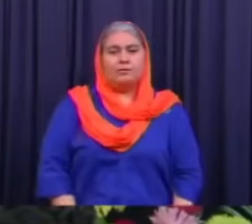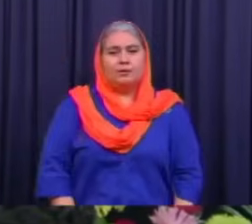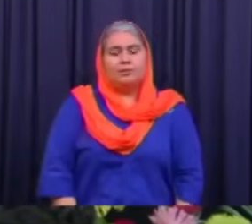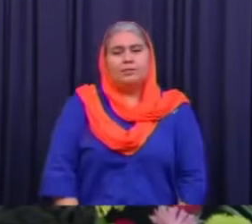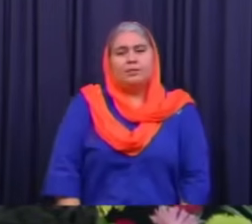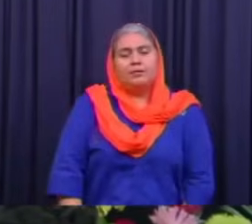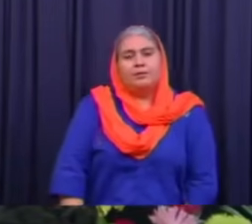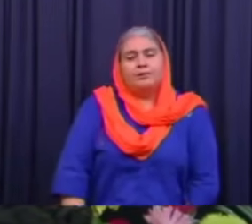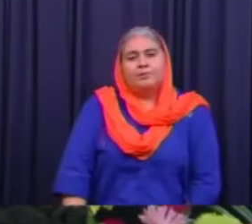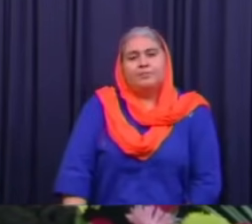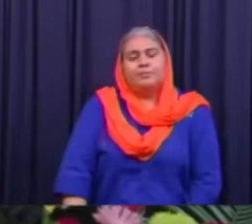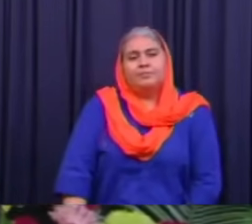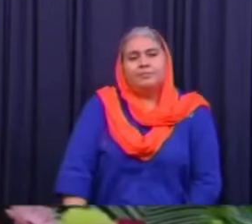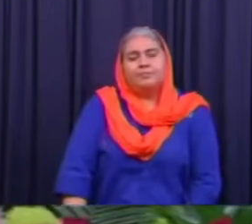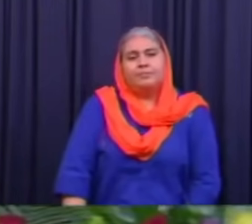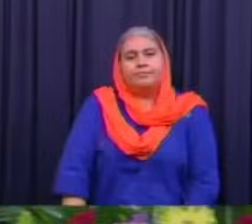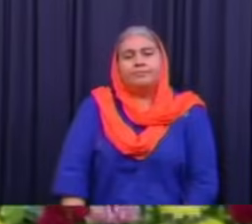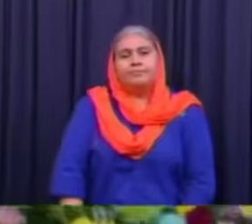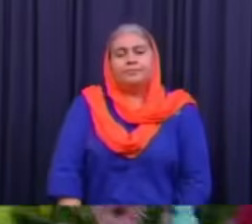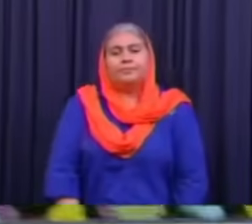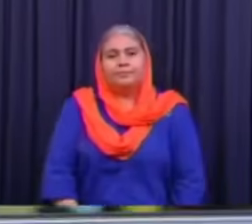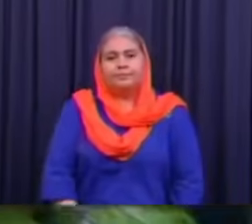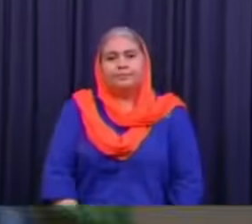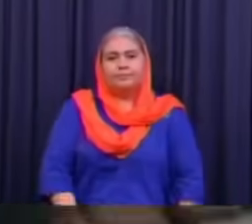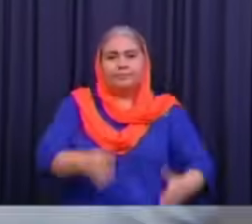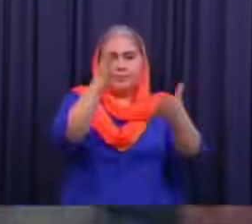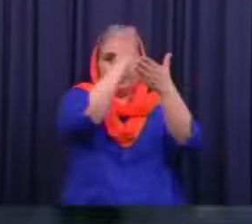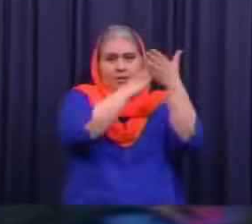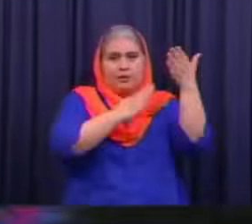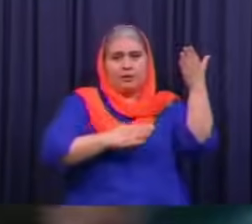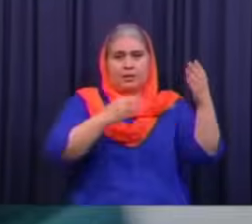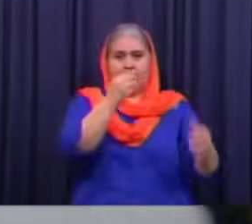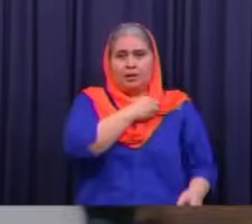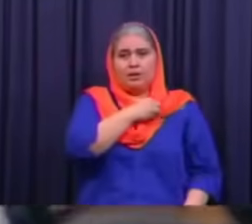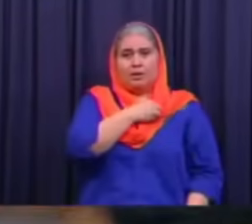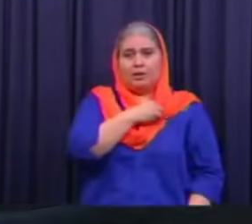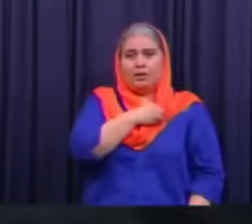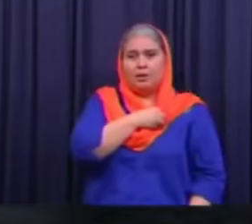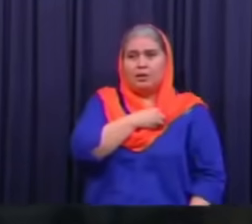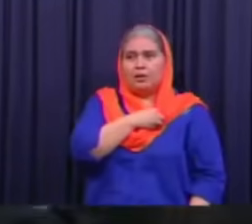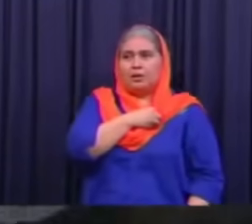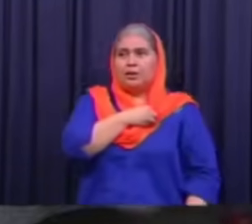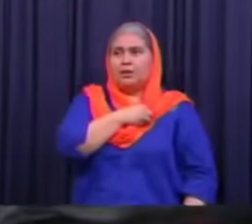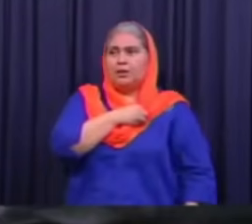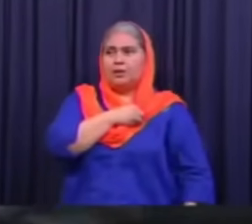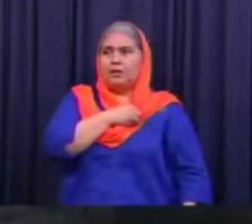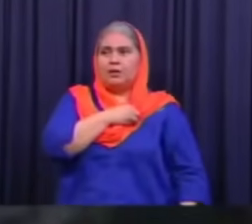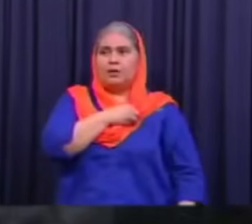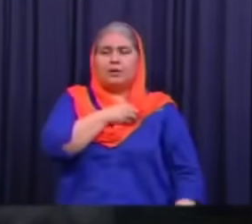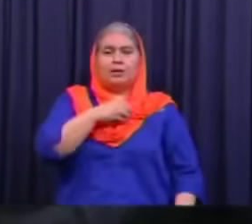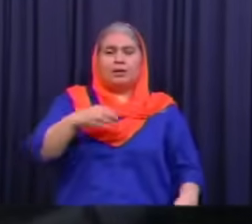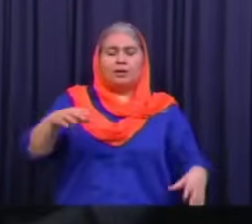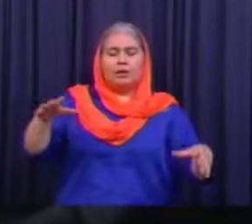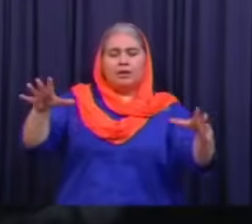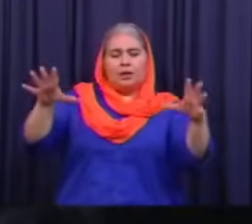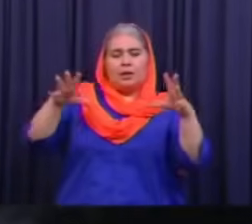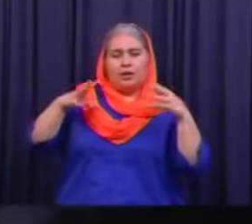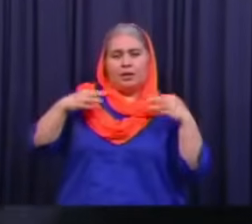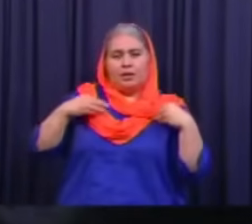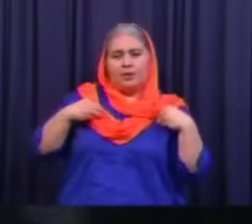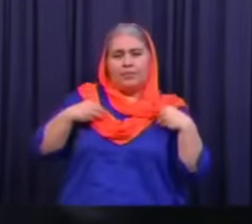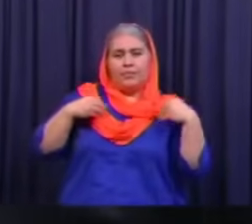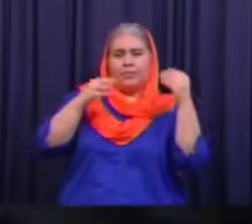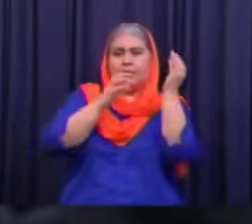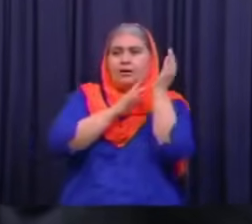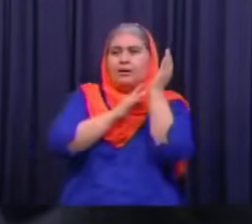bienvenido alguien más desea venir al señor aquí Viene un joven Gloria a Dios